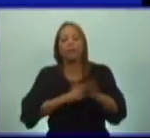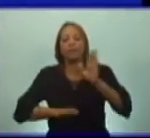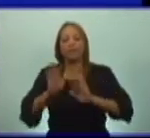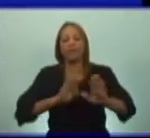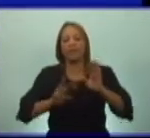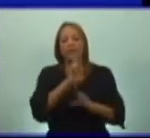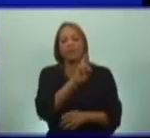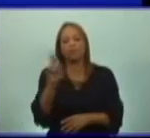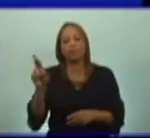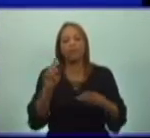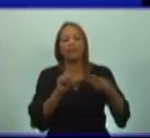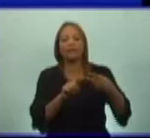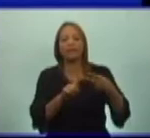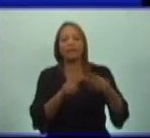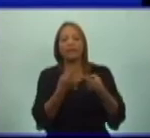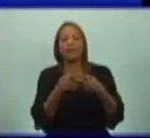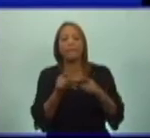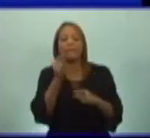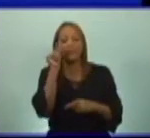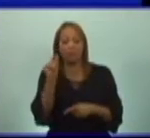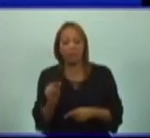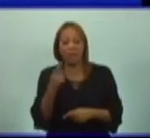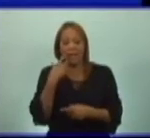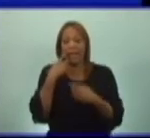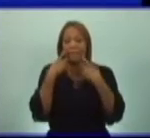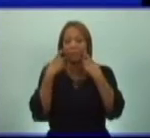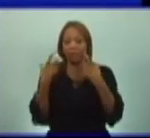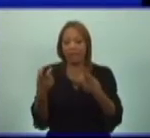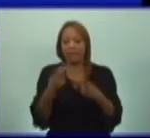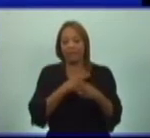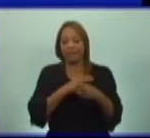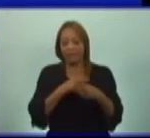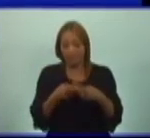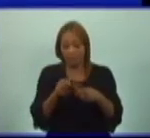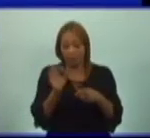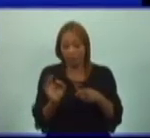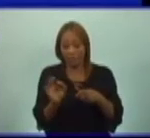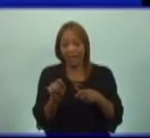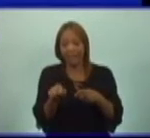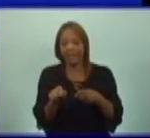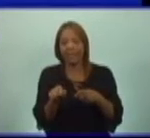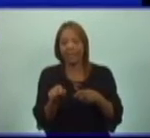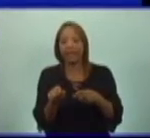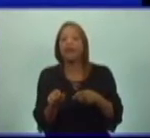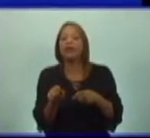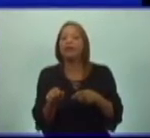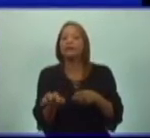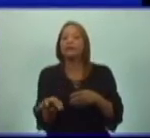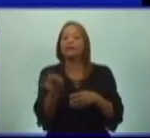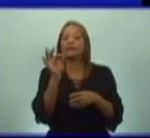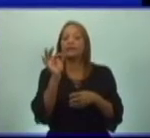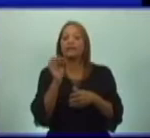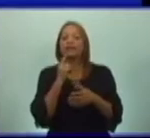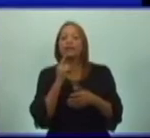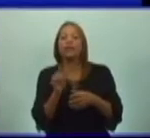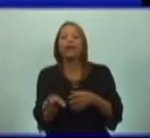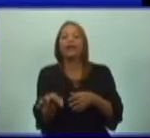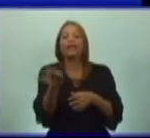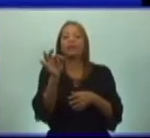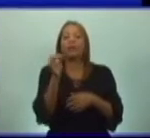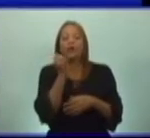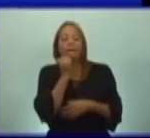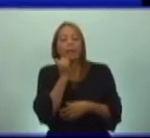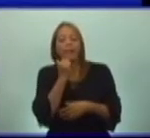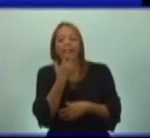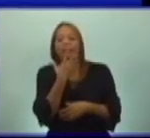de las personalidades históricas que se destacaron en la defensa de las conquistas de la revolución, escoge la que más